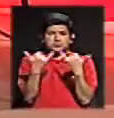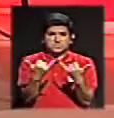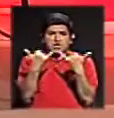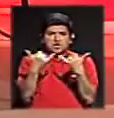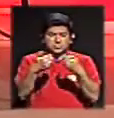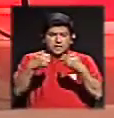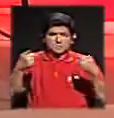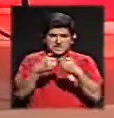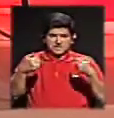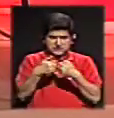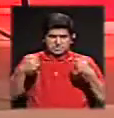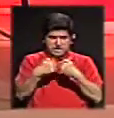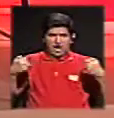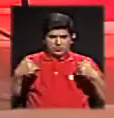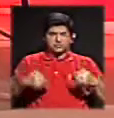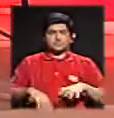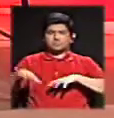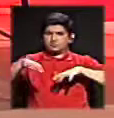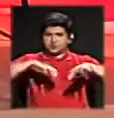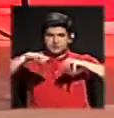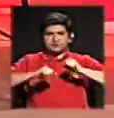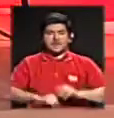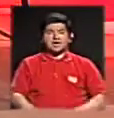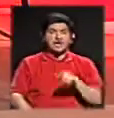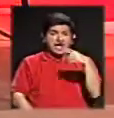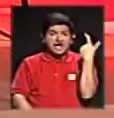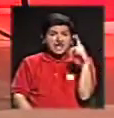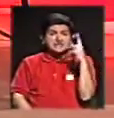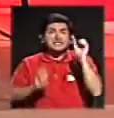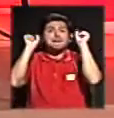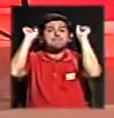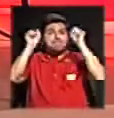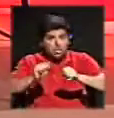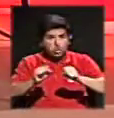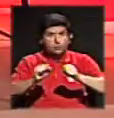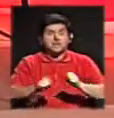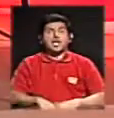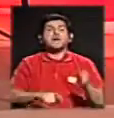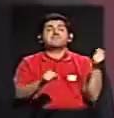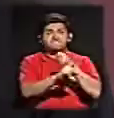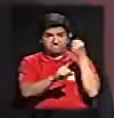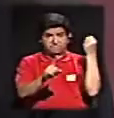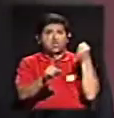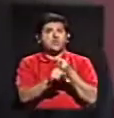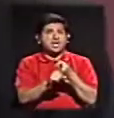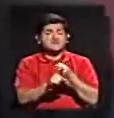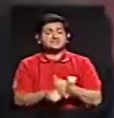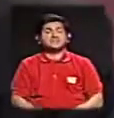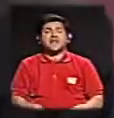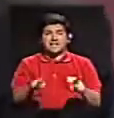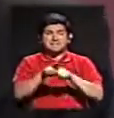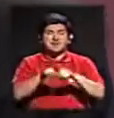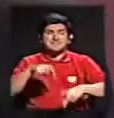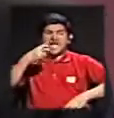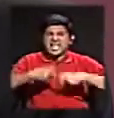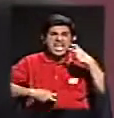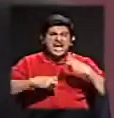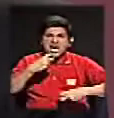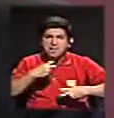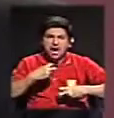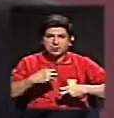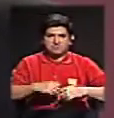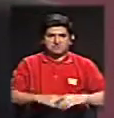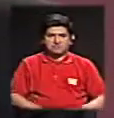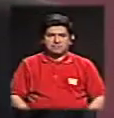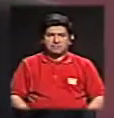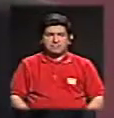por separado. Esa amenaza podría ser los niveles de violencia y criminalidad y que